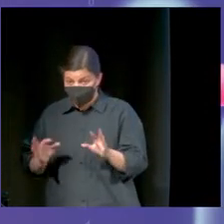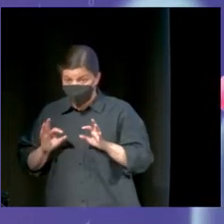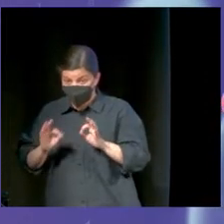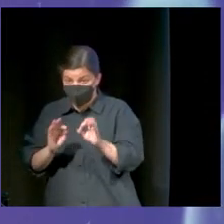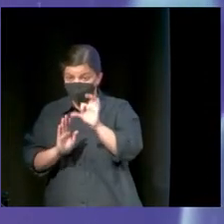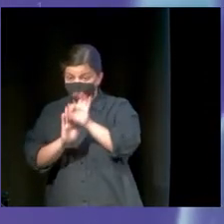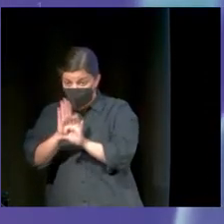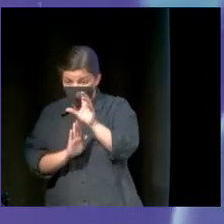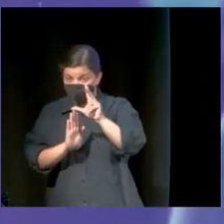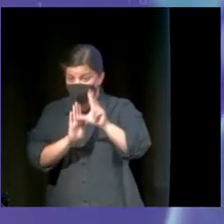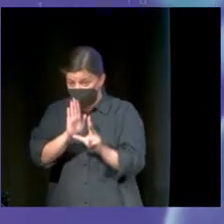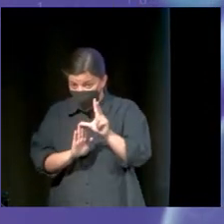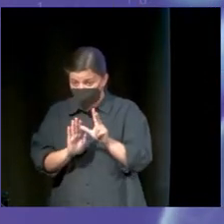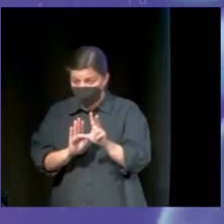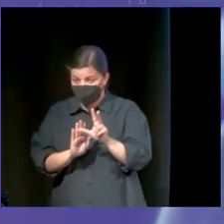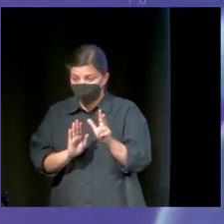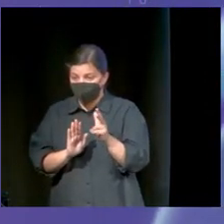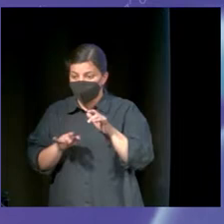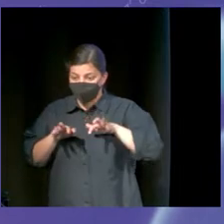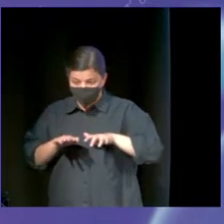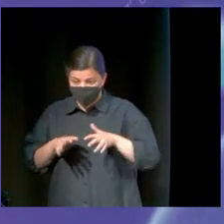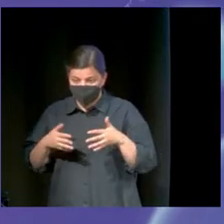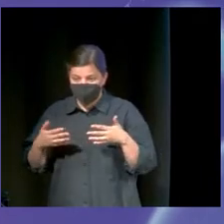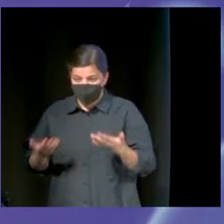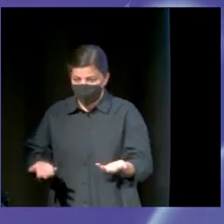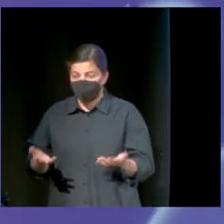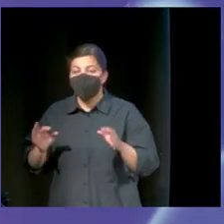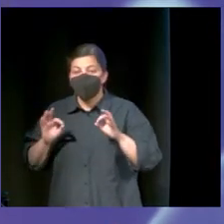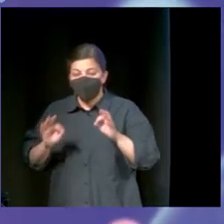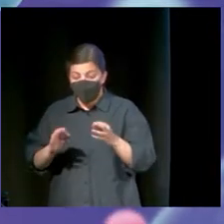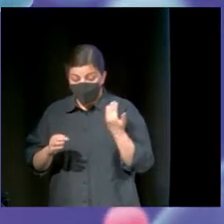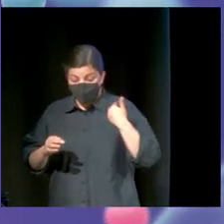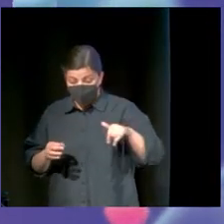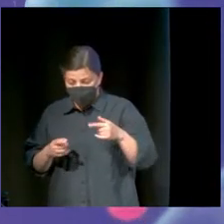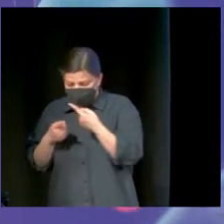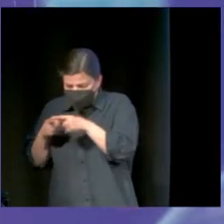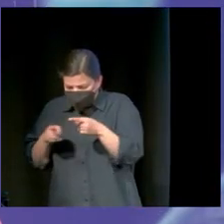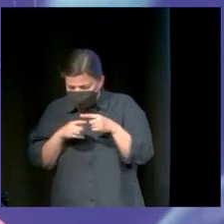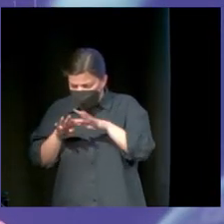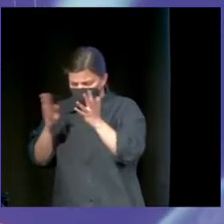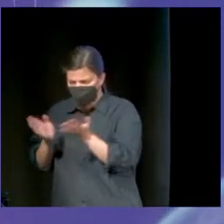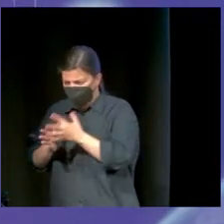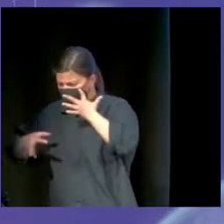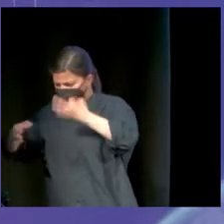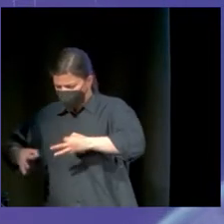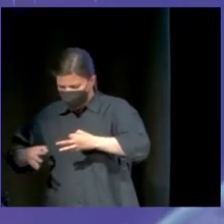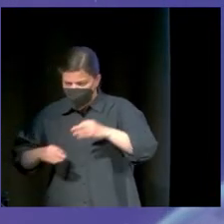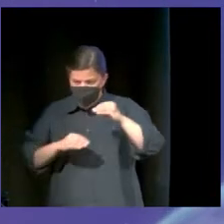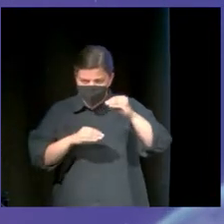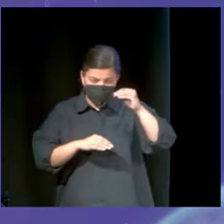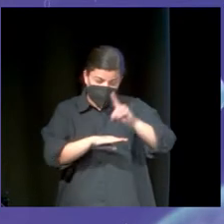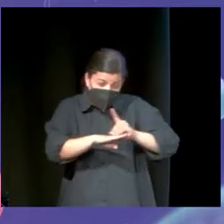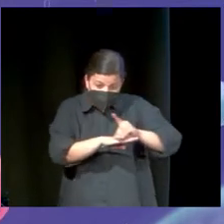software y hardware que venía a eliminar completamente toda distinción entre lo mundo el mundo físico y lo mundo y el mundo